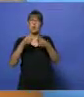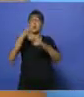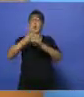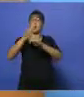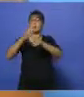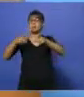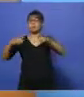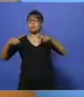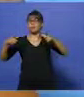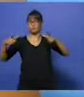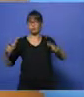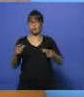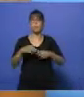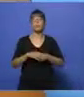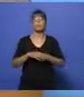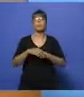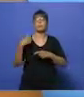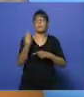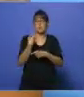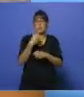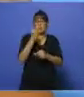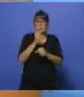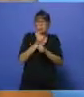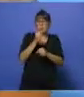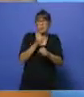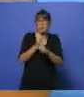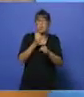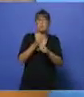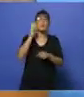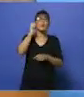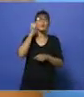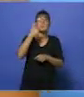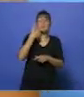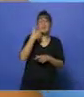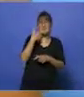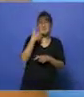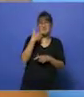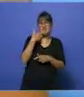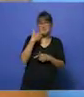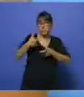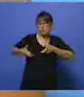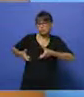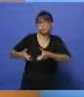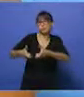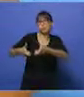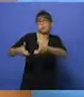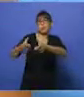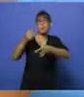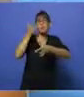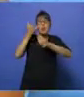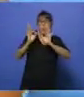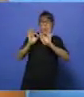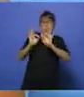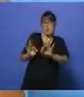Trabajamos mucho, este año estuvimos muy concentrados porque ha llegado el gas natural a la localidad para poder armar la primera etapa. Estamos a